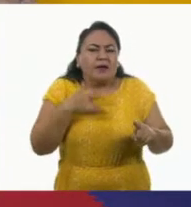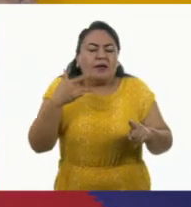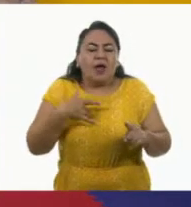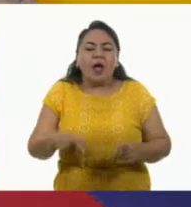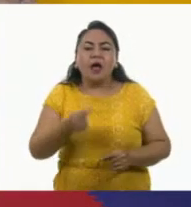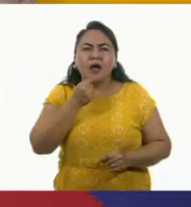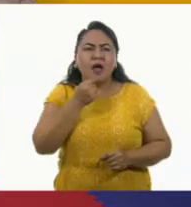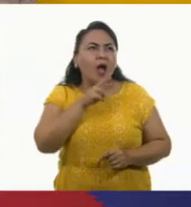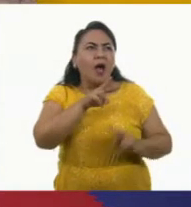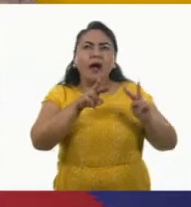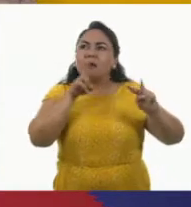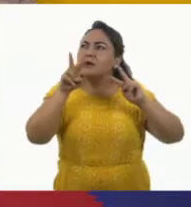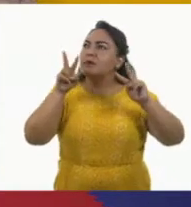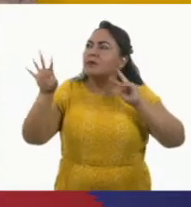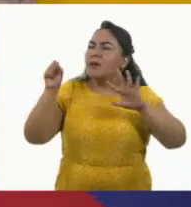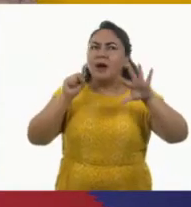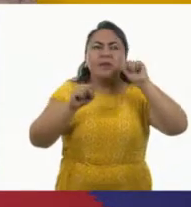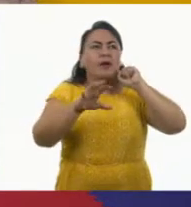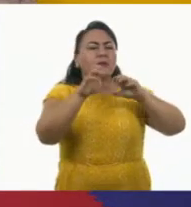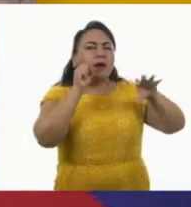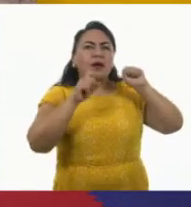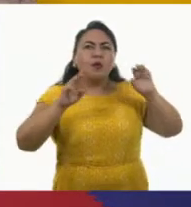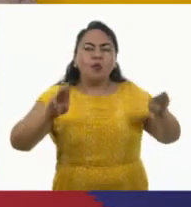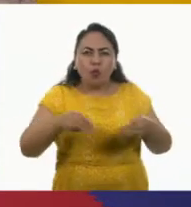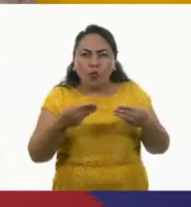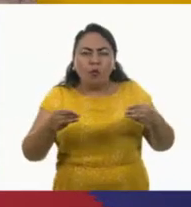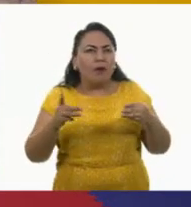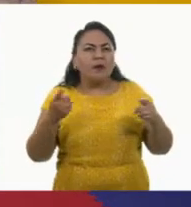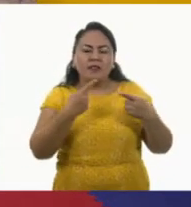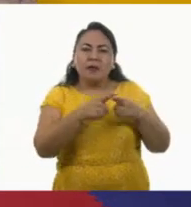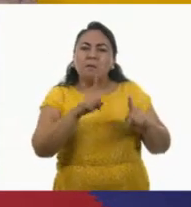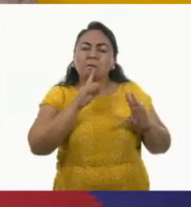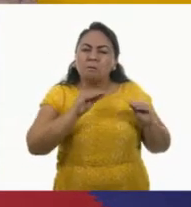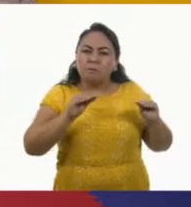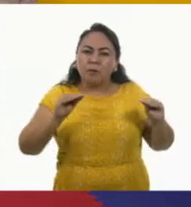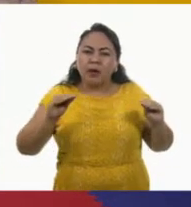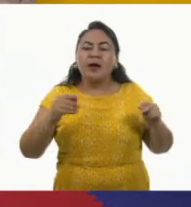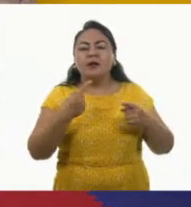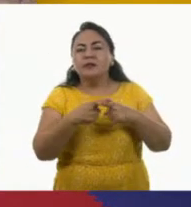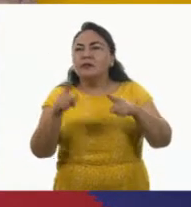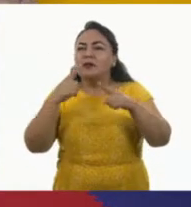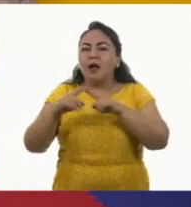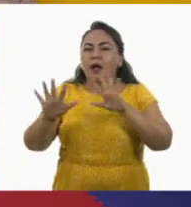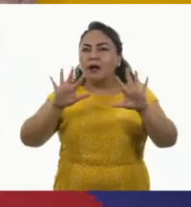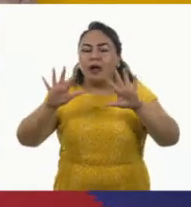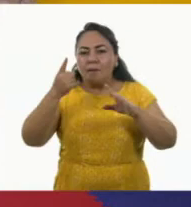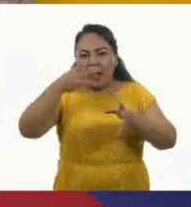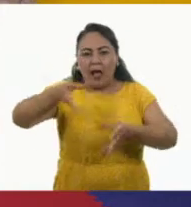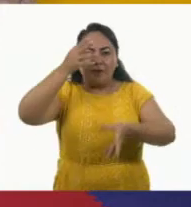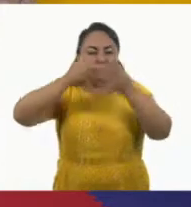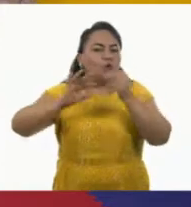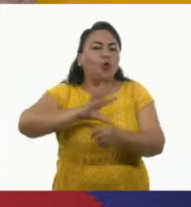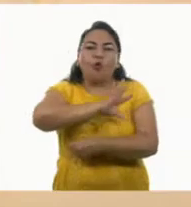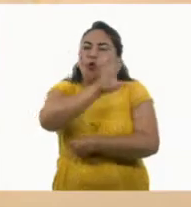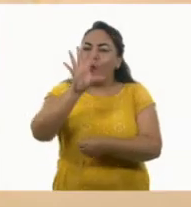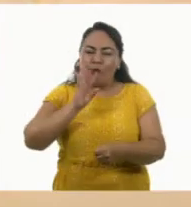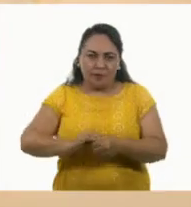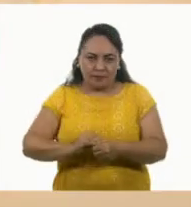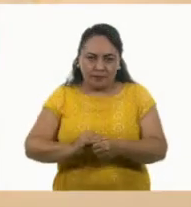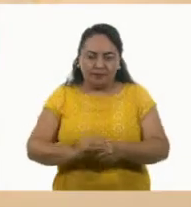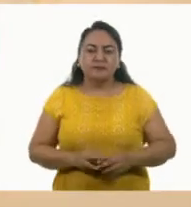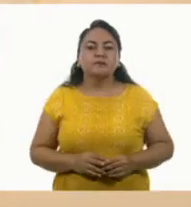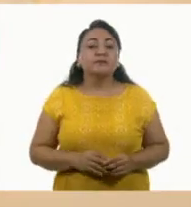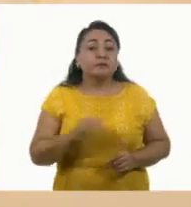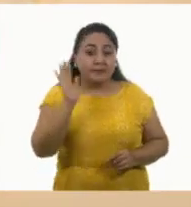niños a percibir el mundo de la música y el silencio. Son alimento de las experiencias artísticas y del aprendizaje en general.